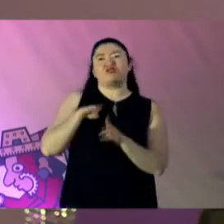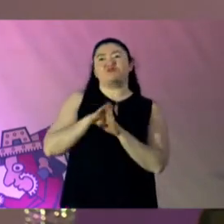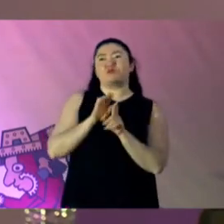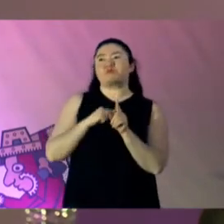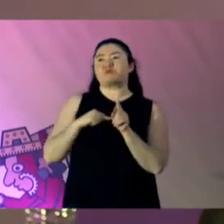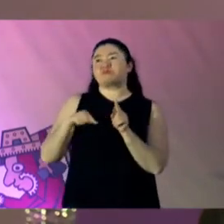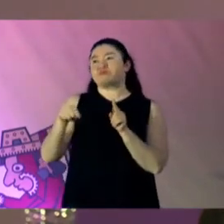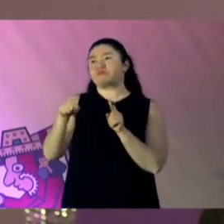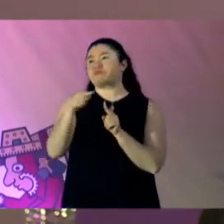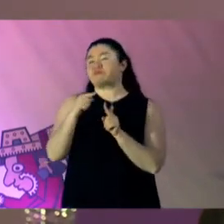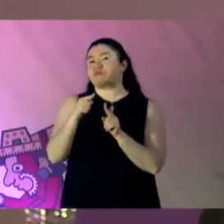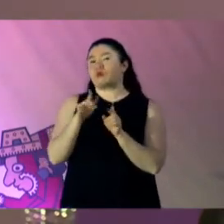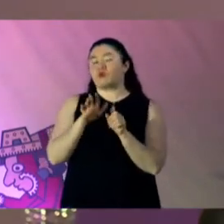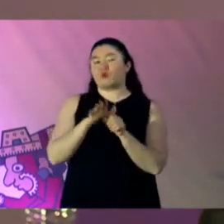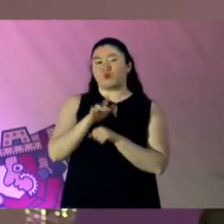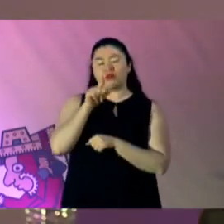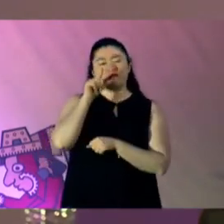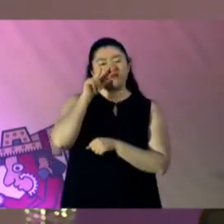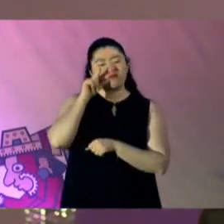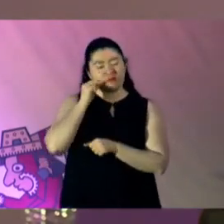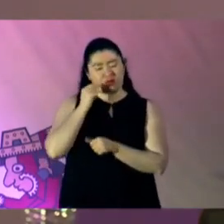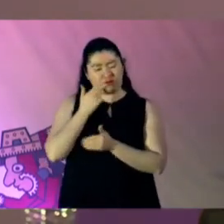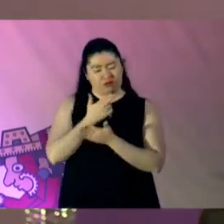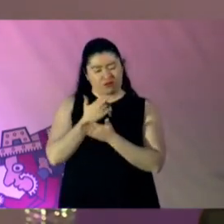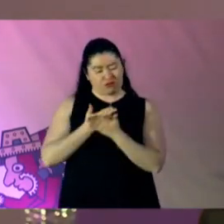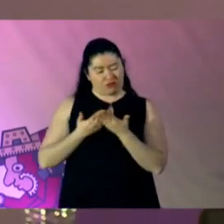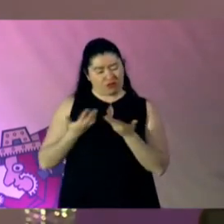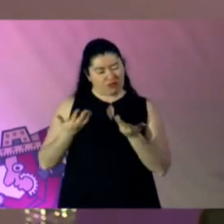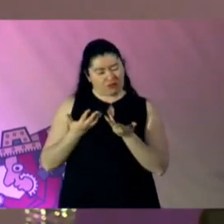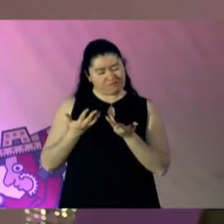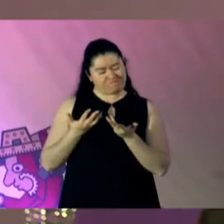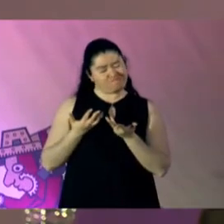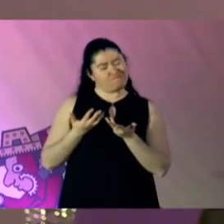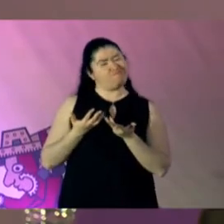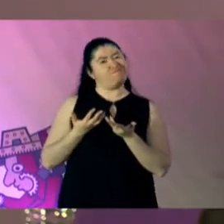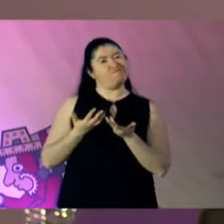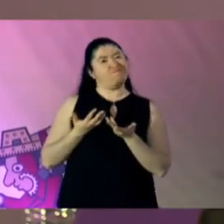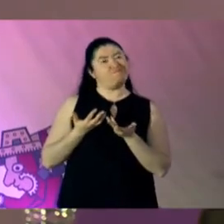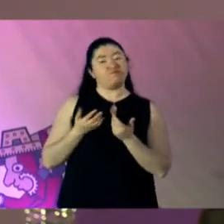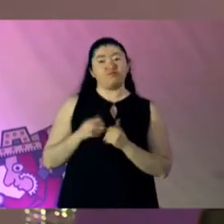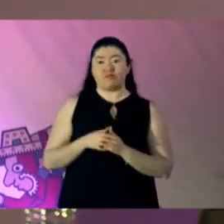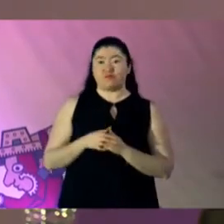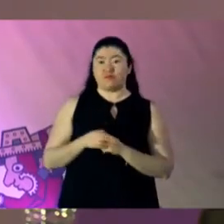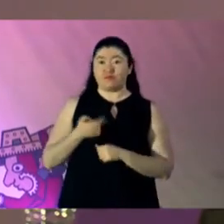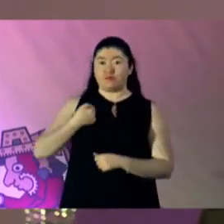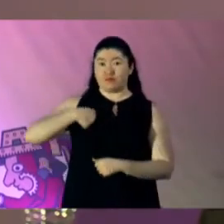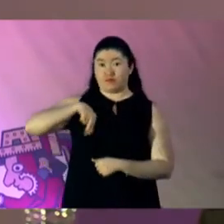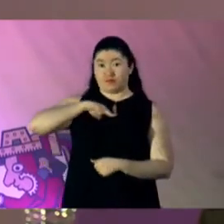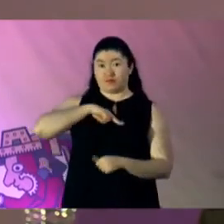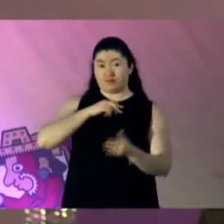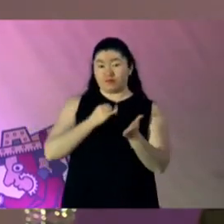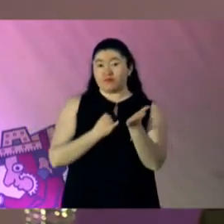a que zapata ser y entonces y decidimos